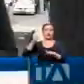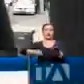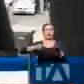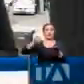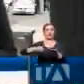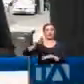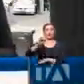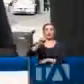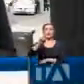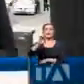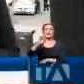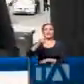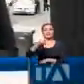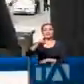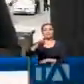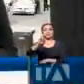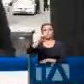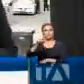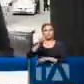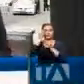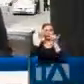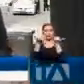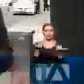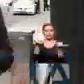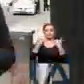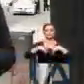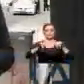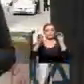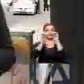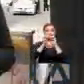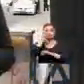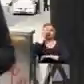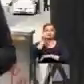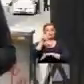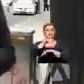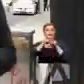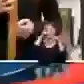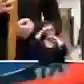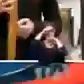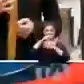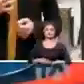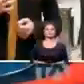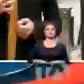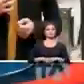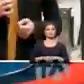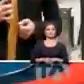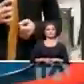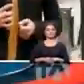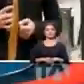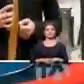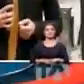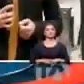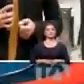juez nacional Marco Rodríguez. Esto es lo que les podemos contar al momento. Regresamos con ustedes a estudios, que tienen más noticias. Una excelente tarde.